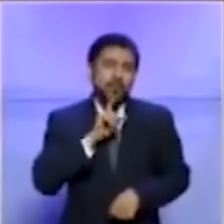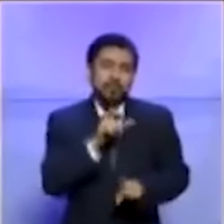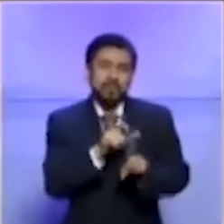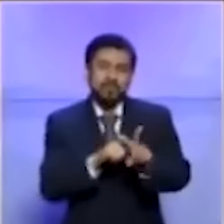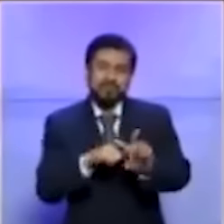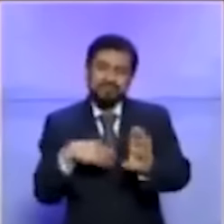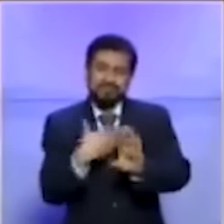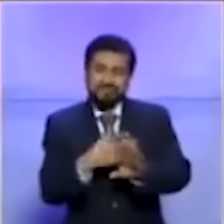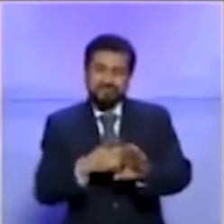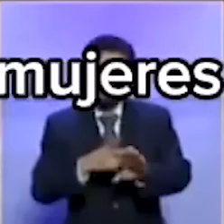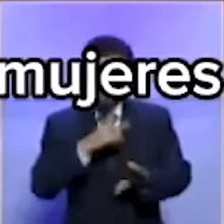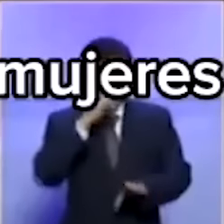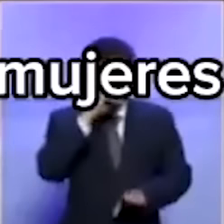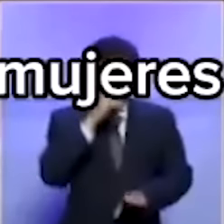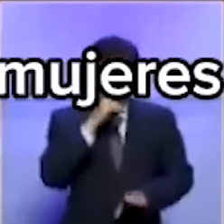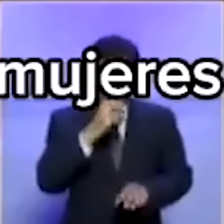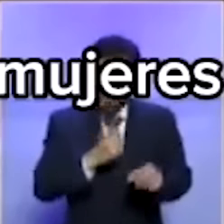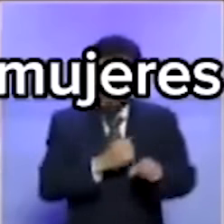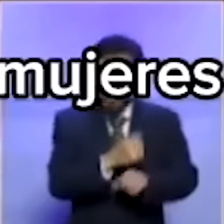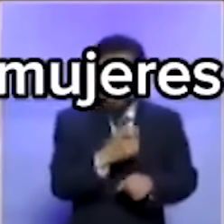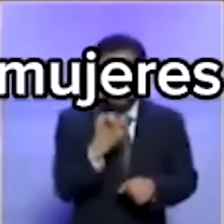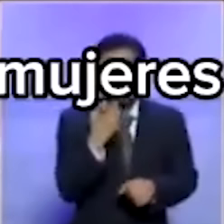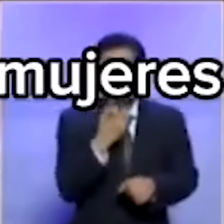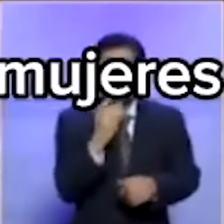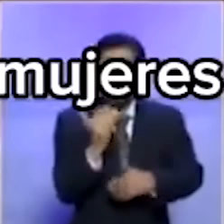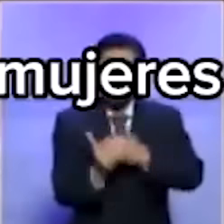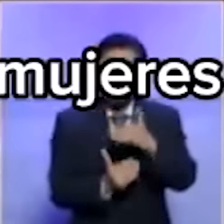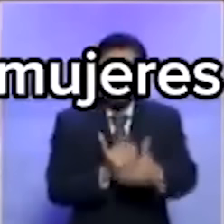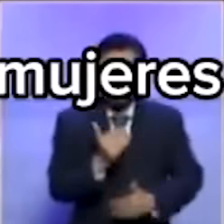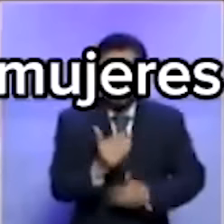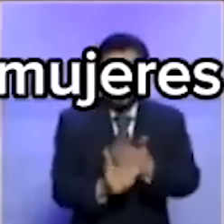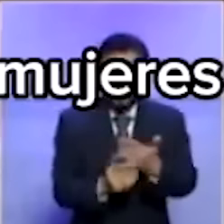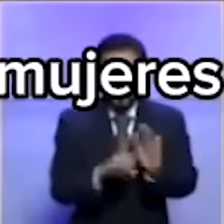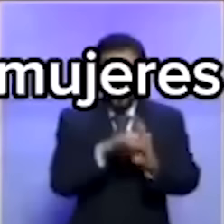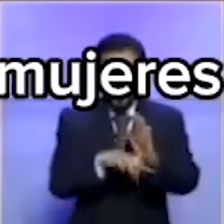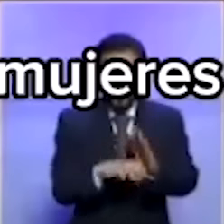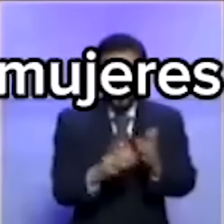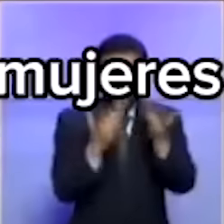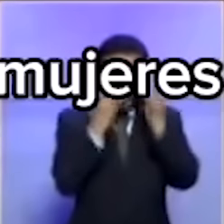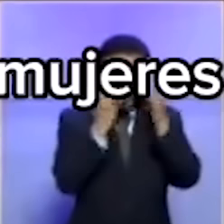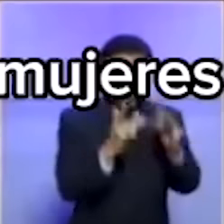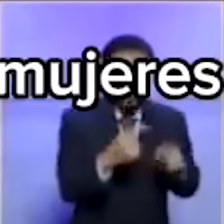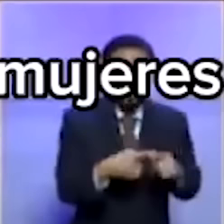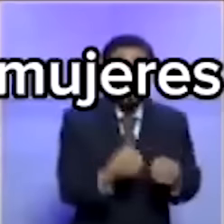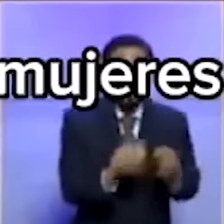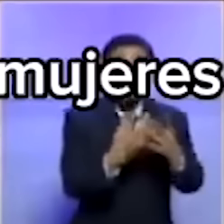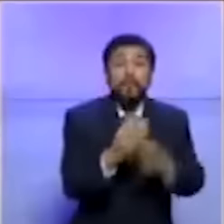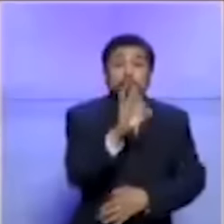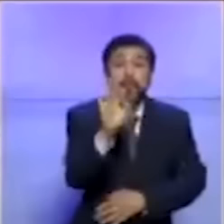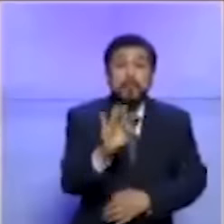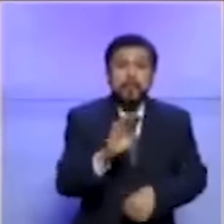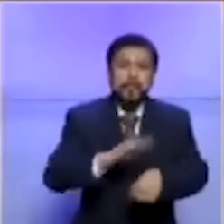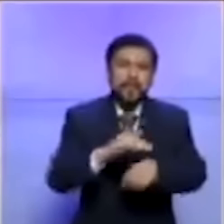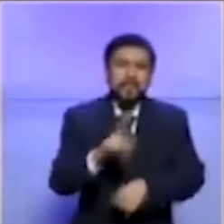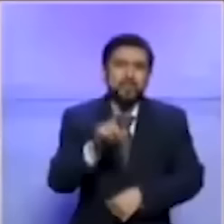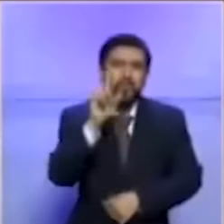sobre la violencia en el proceso civiliza que de estas renuncias 57 por fueron